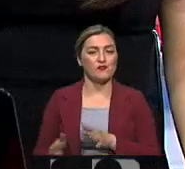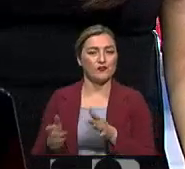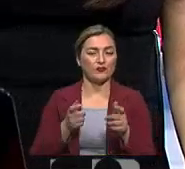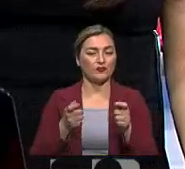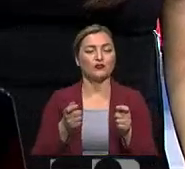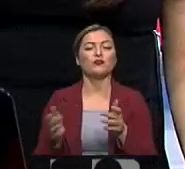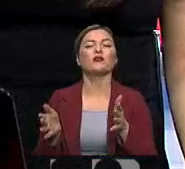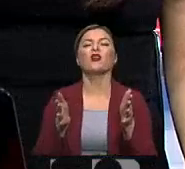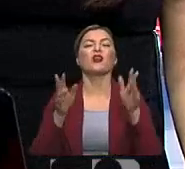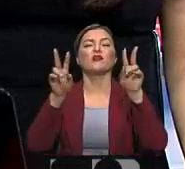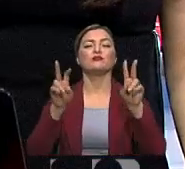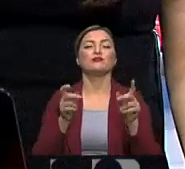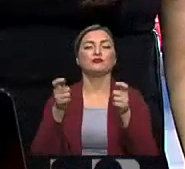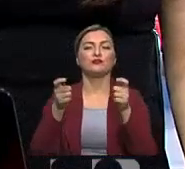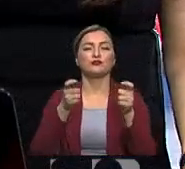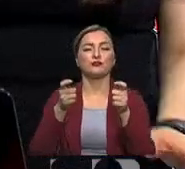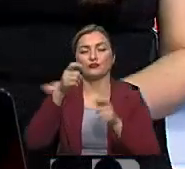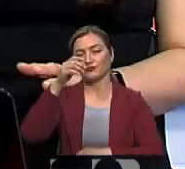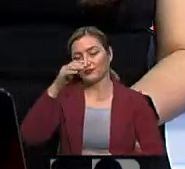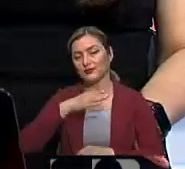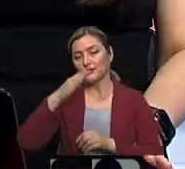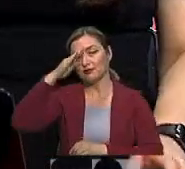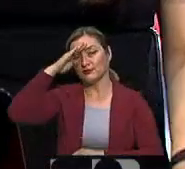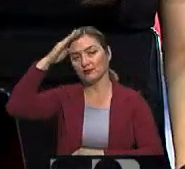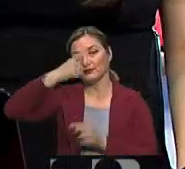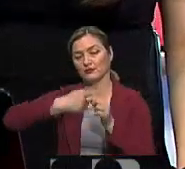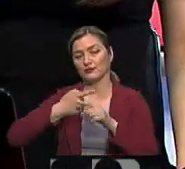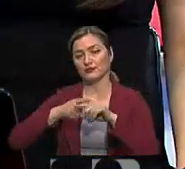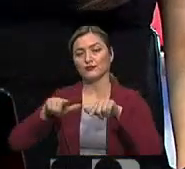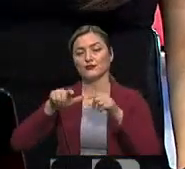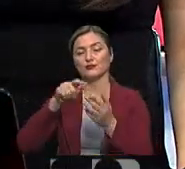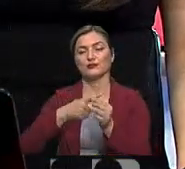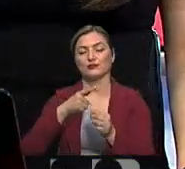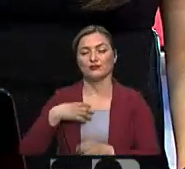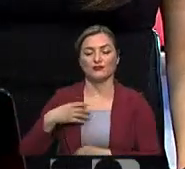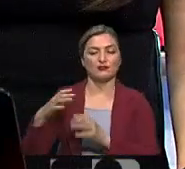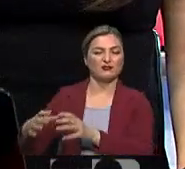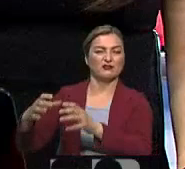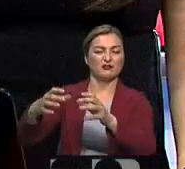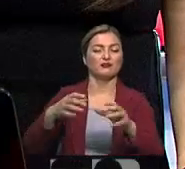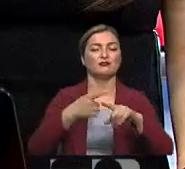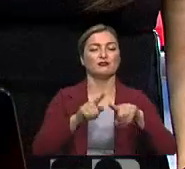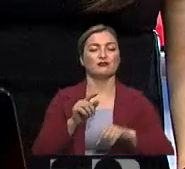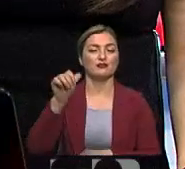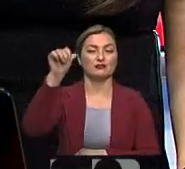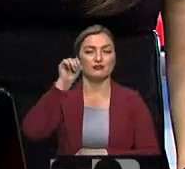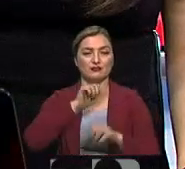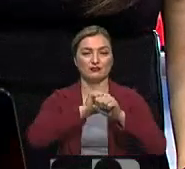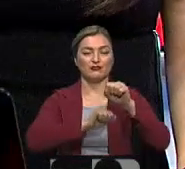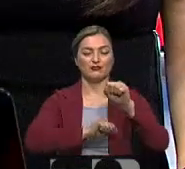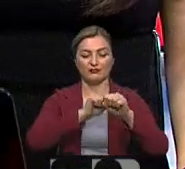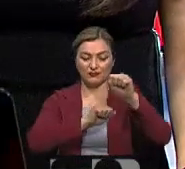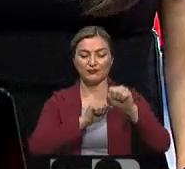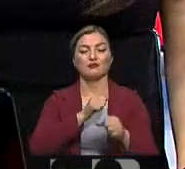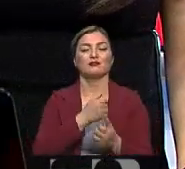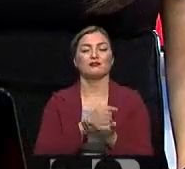ejecutando el operativo denominado Rayo de Quito en distintos puntos de la ciudad. Ayer las autoridades realizaron el decomiso de